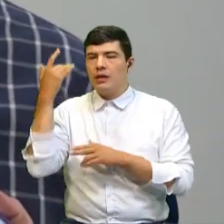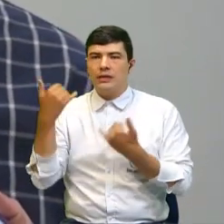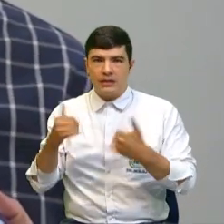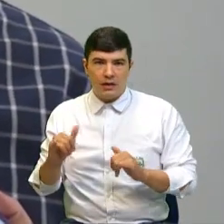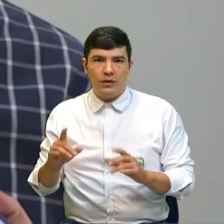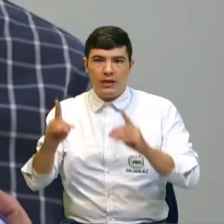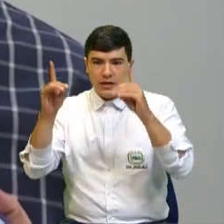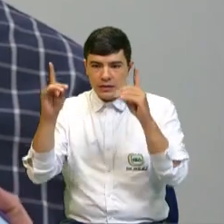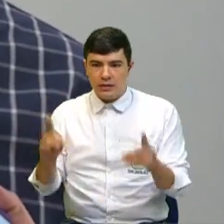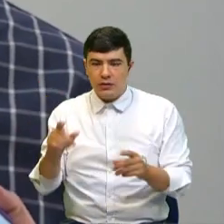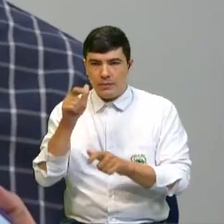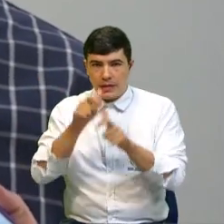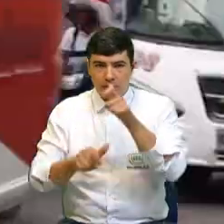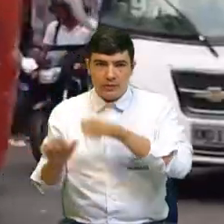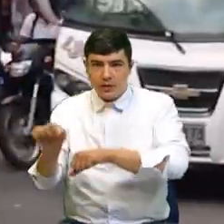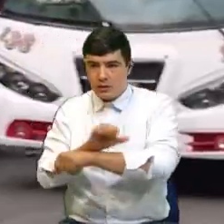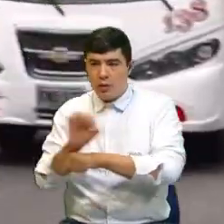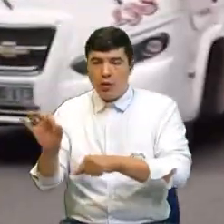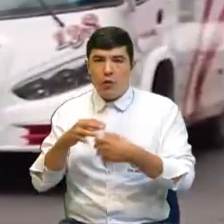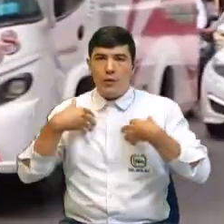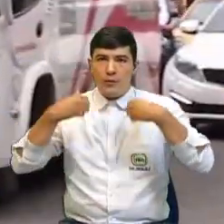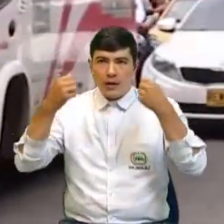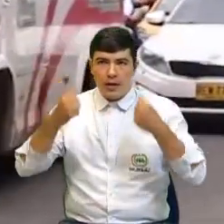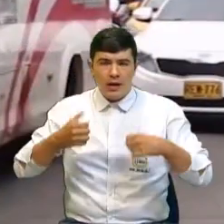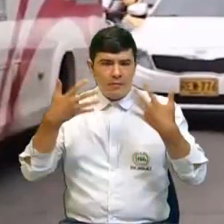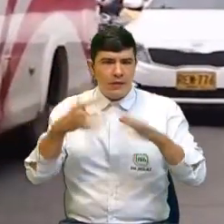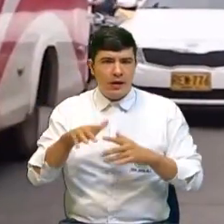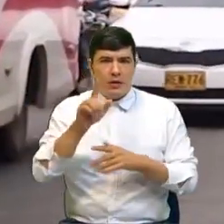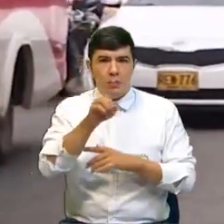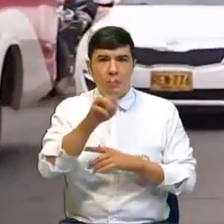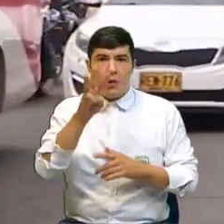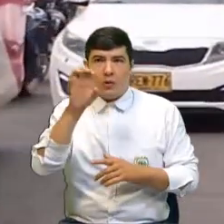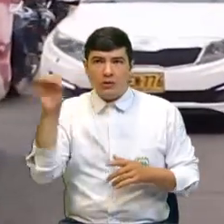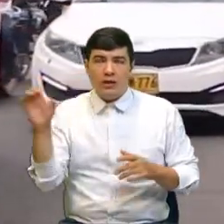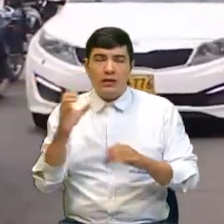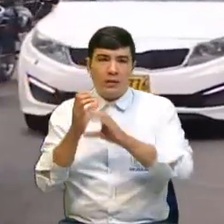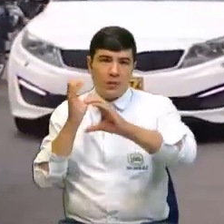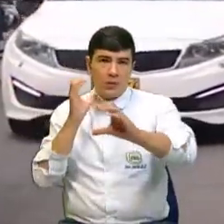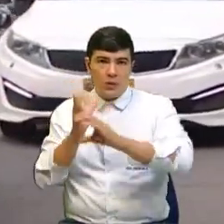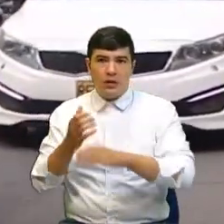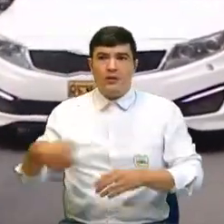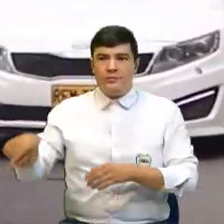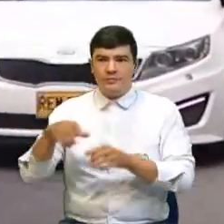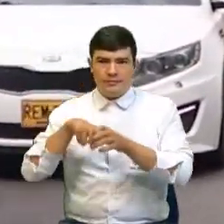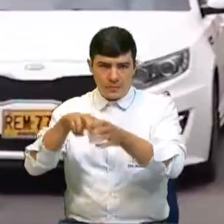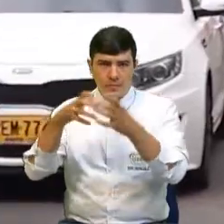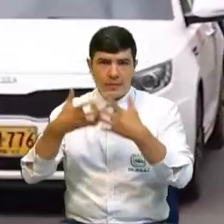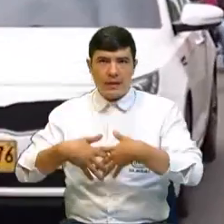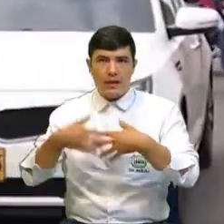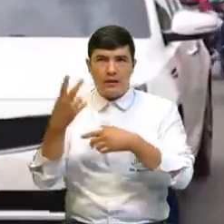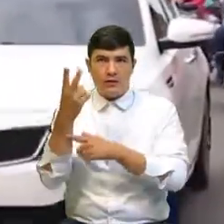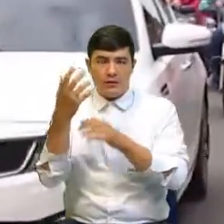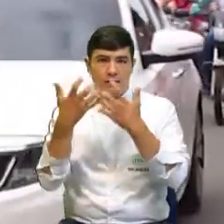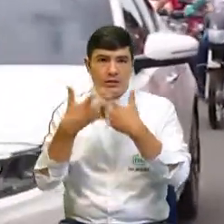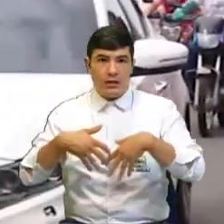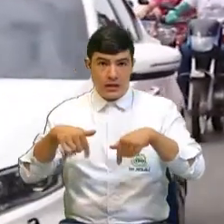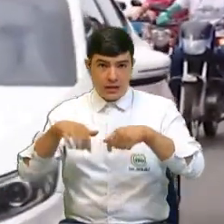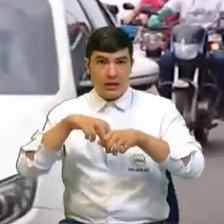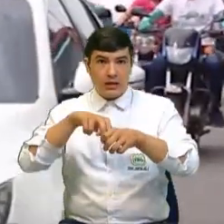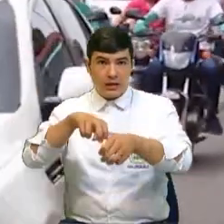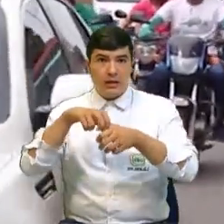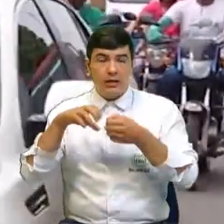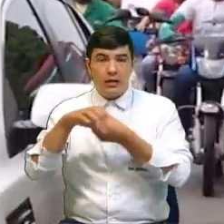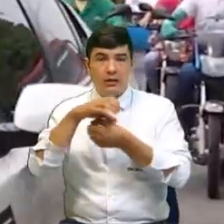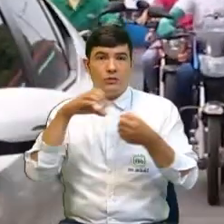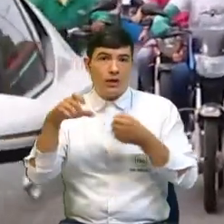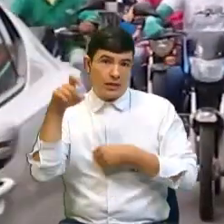decisión de los conductores y/o propietarios alrededor de 180 busetas son las que tienen operando las dos empresas de transporte en la ciudad viéndose obligados a